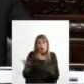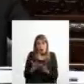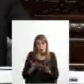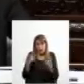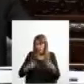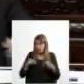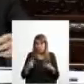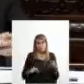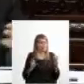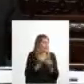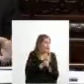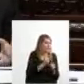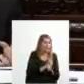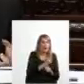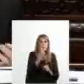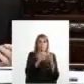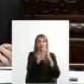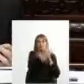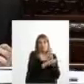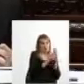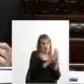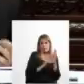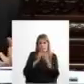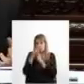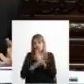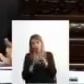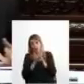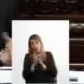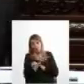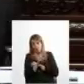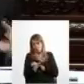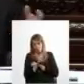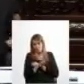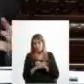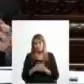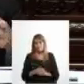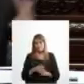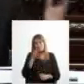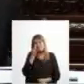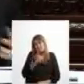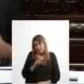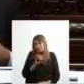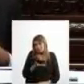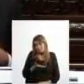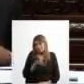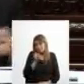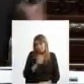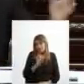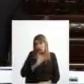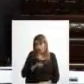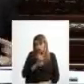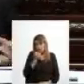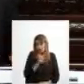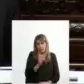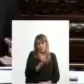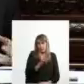tenemos que aprobar dos proyectos de ley que vamos a decir la verdad. Si suman, pero es como